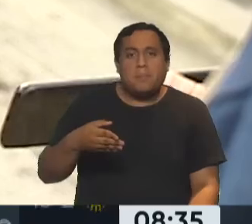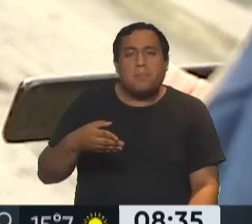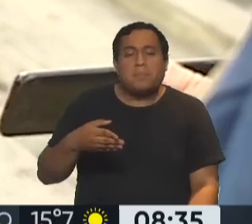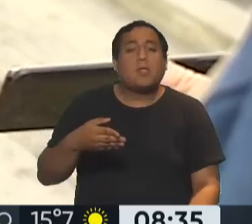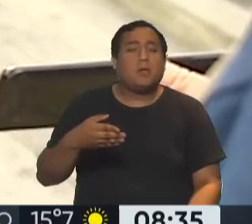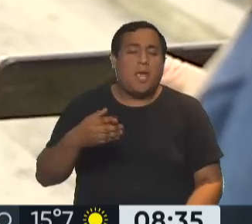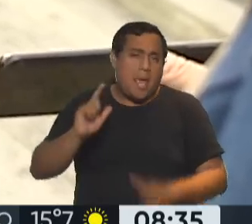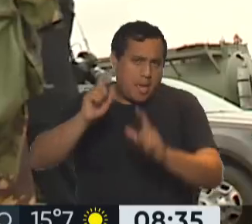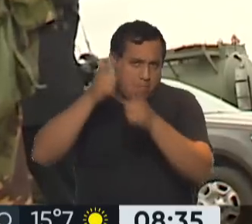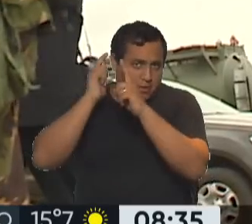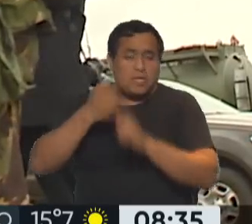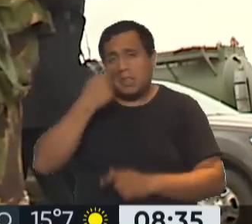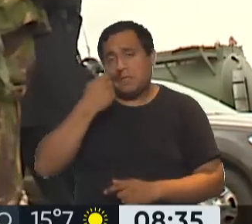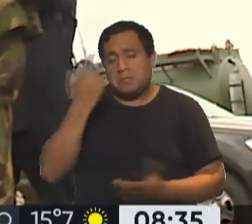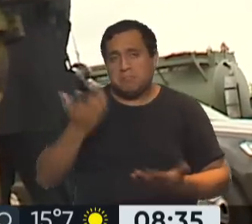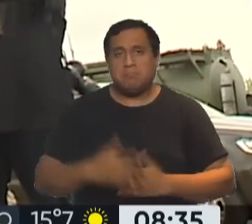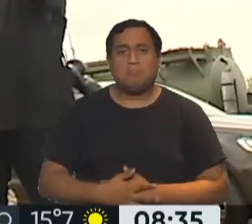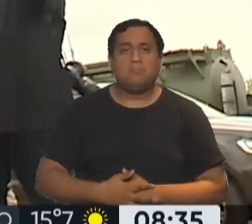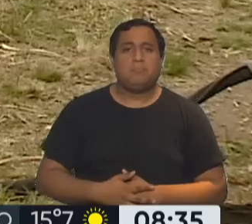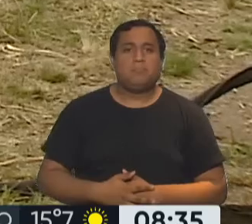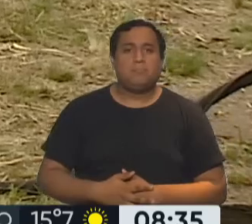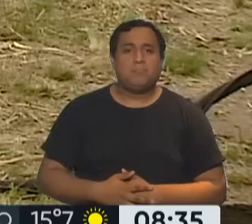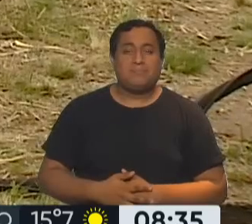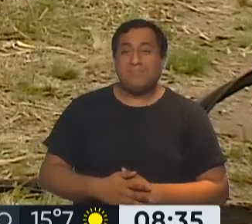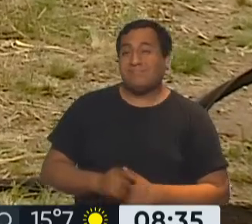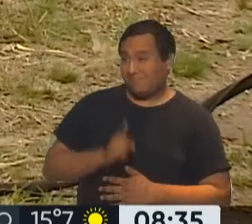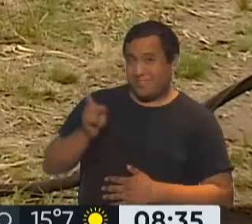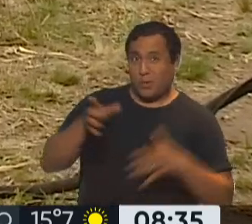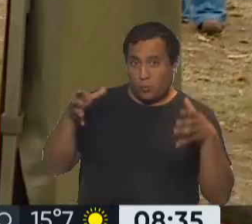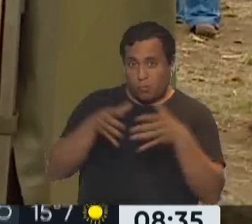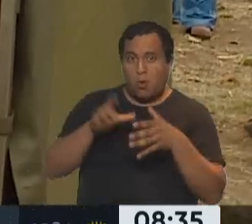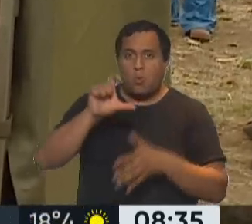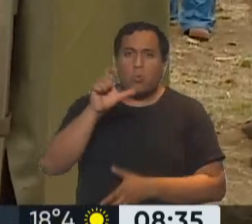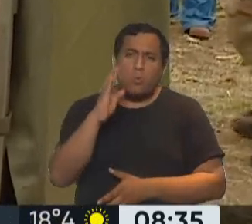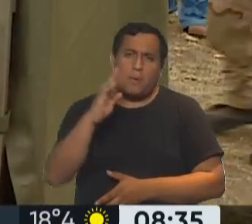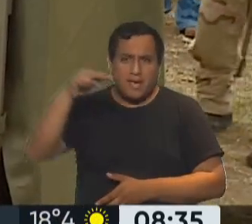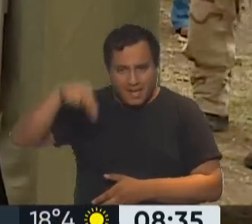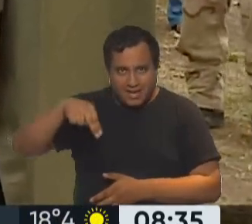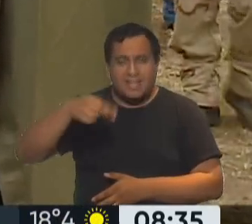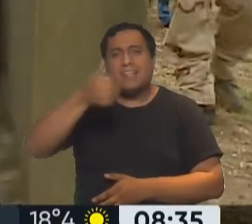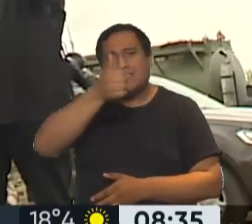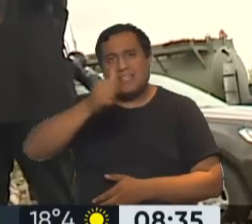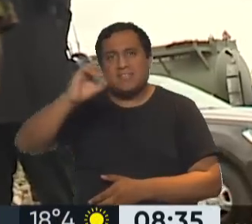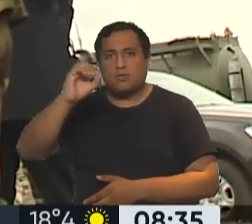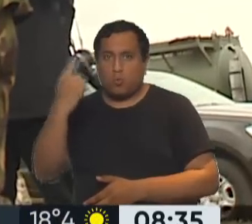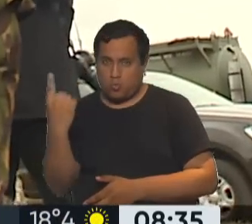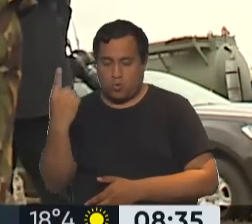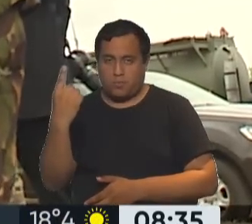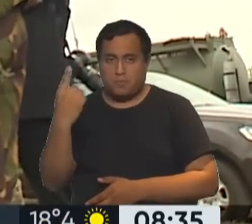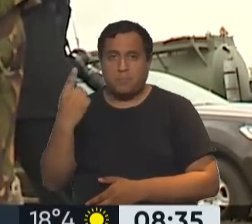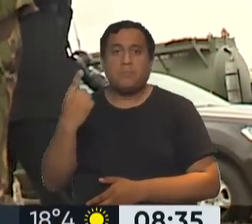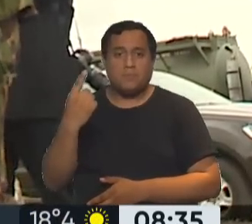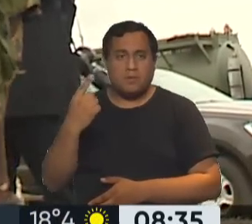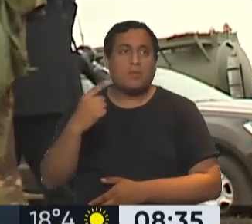Y es una experiencia muy interesante. Esta es la unidad QBN del 601. Q